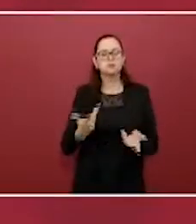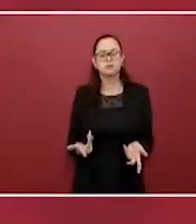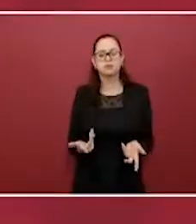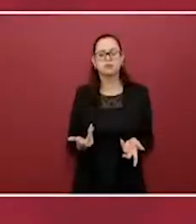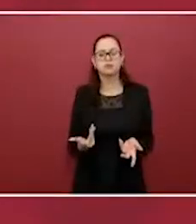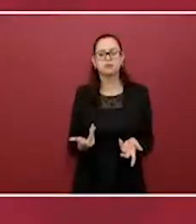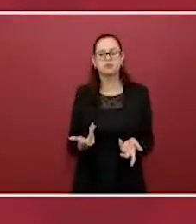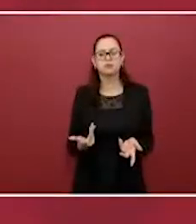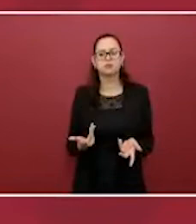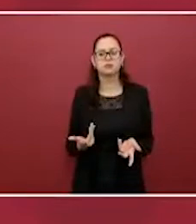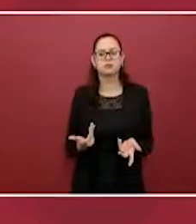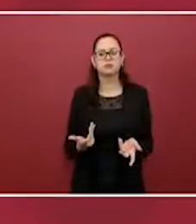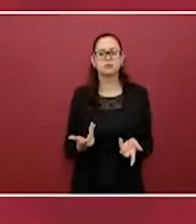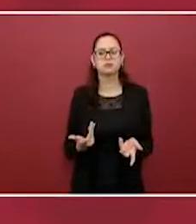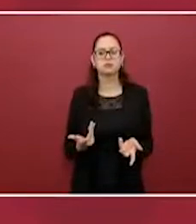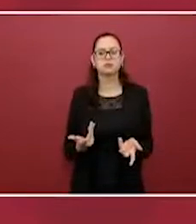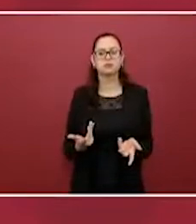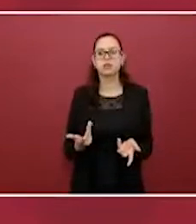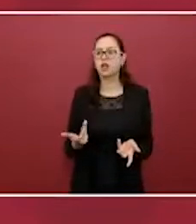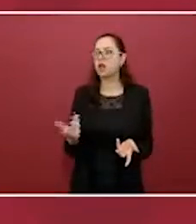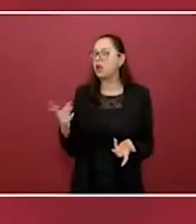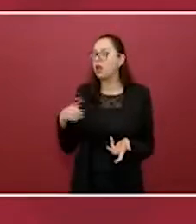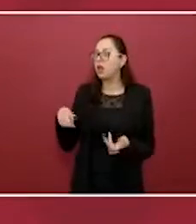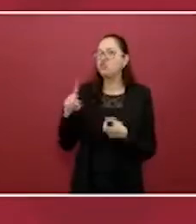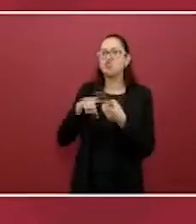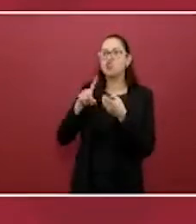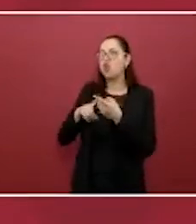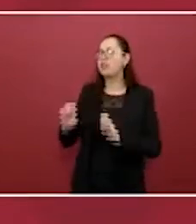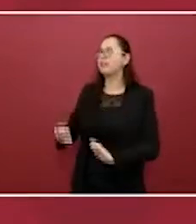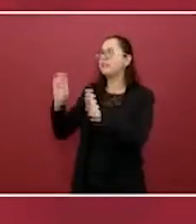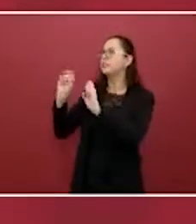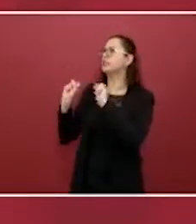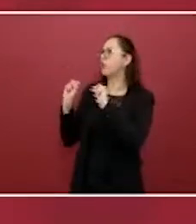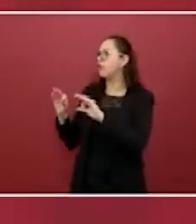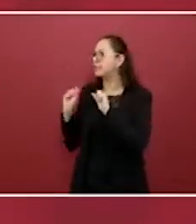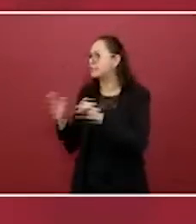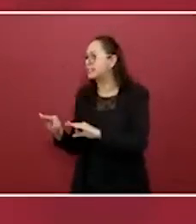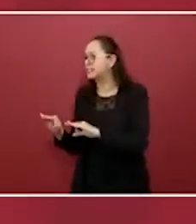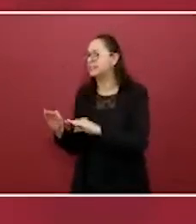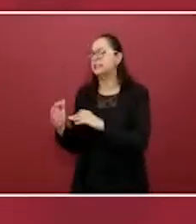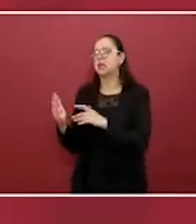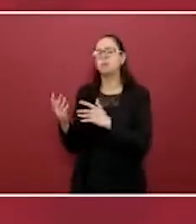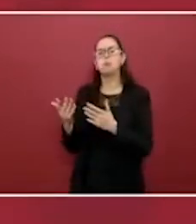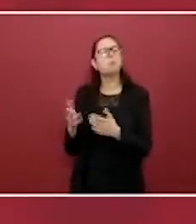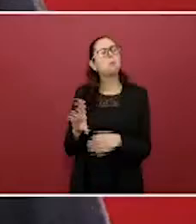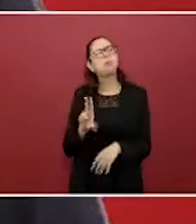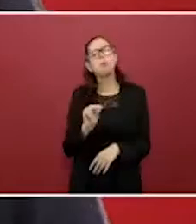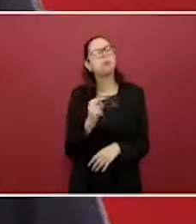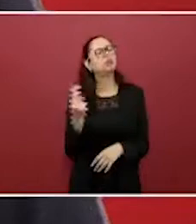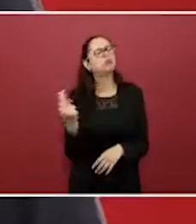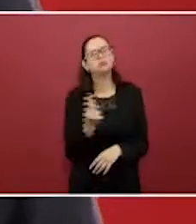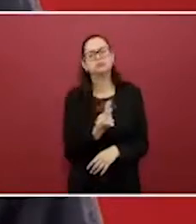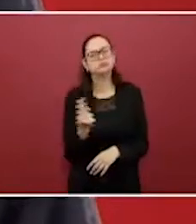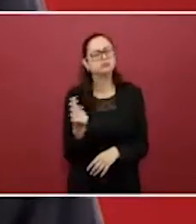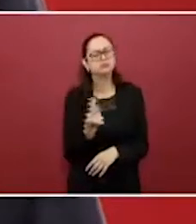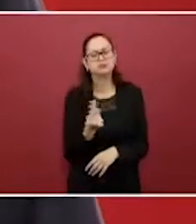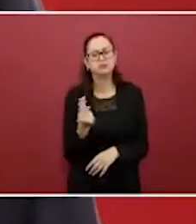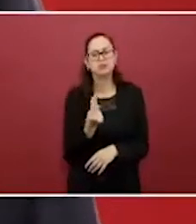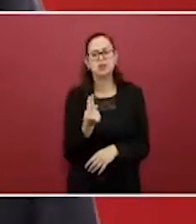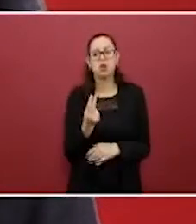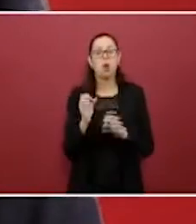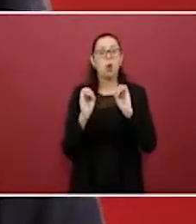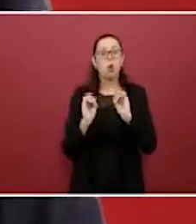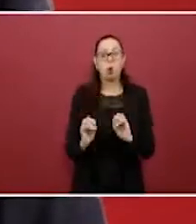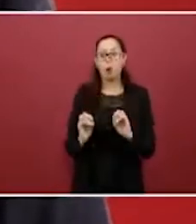pago bimestre de dos mil quinientos cincuenta pesos y se prevé que sean derechohabientes 5 millones de personas para lo cual se requerirá